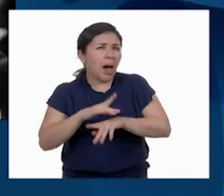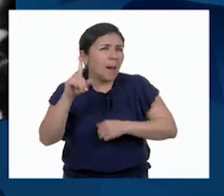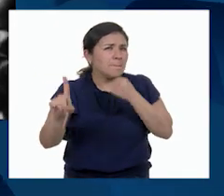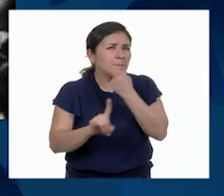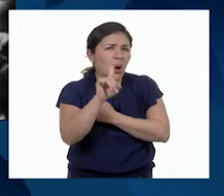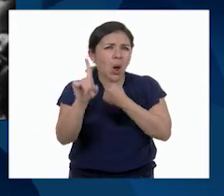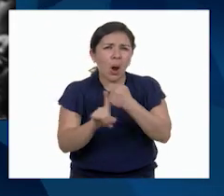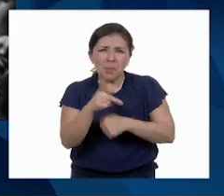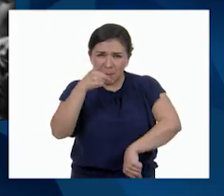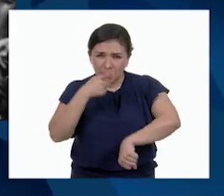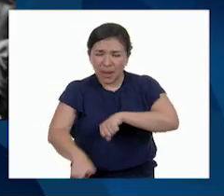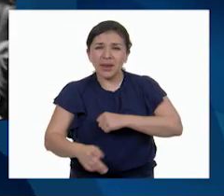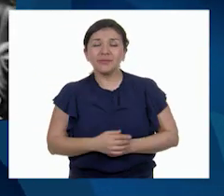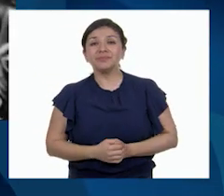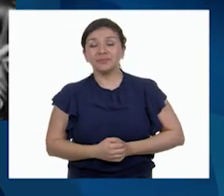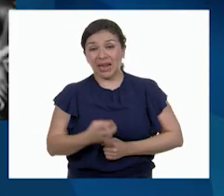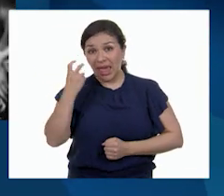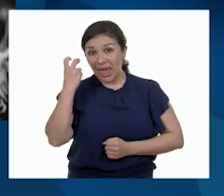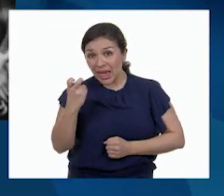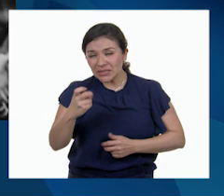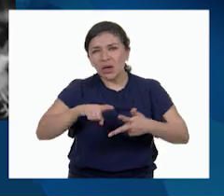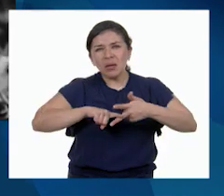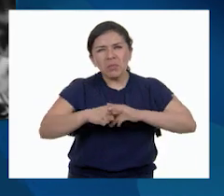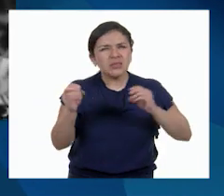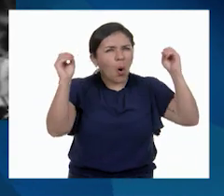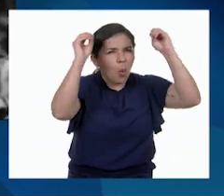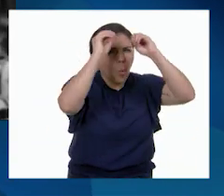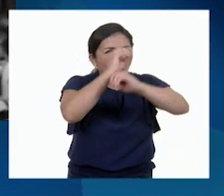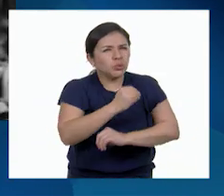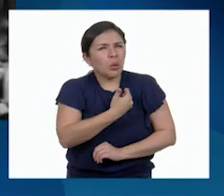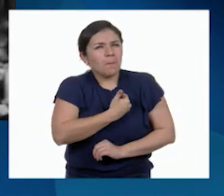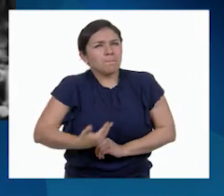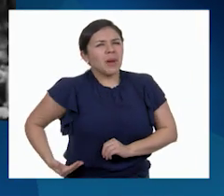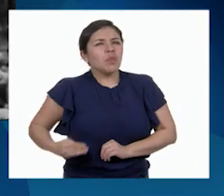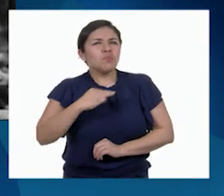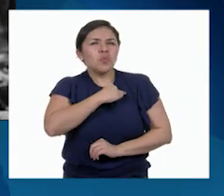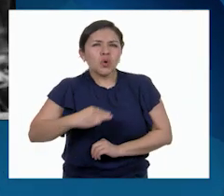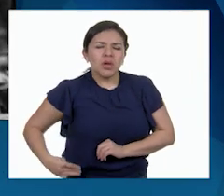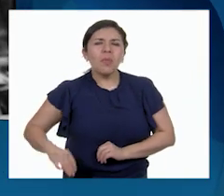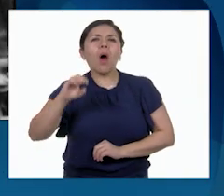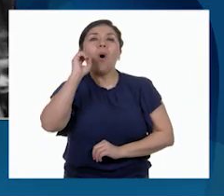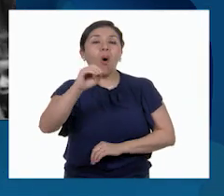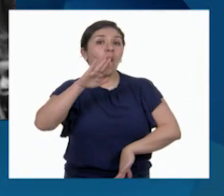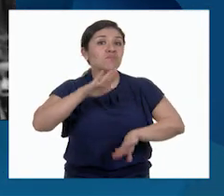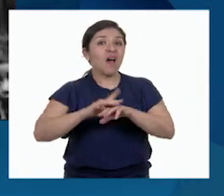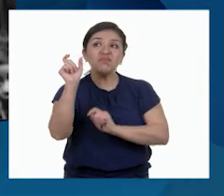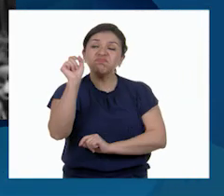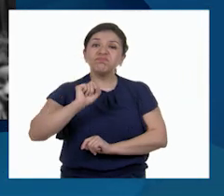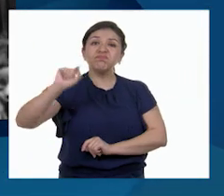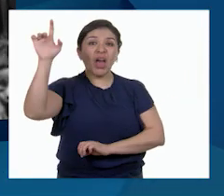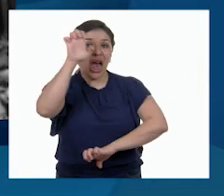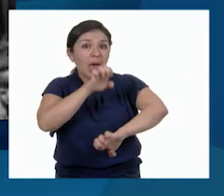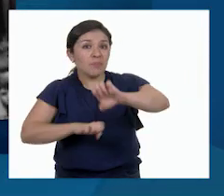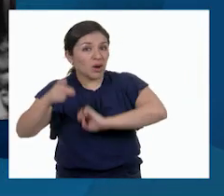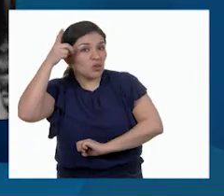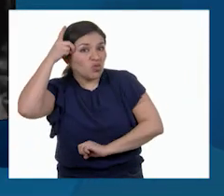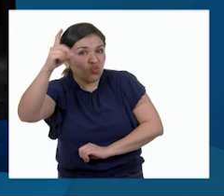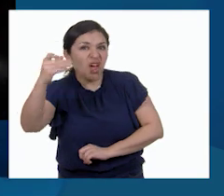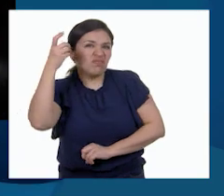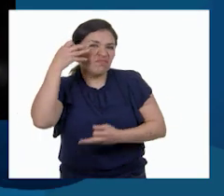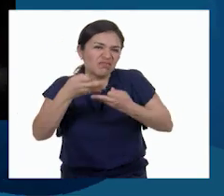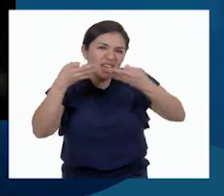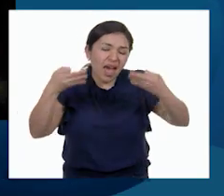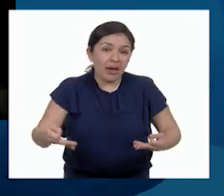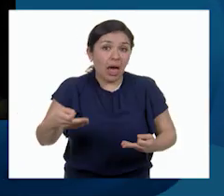sencillas. Así, desde el más oscuro presidente municipal hasta los muy encumbrados empresarios o